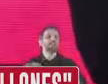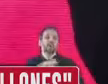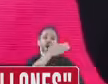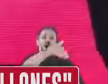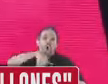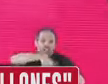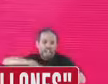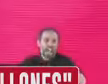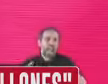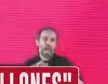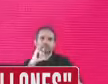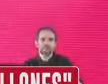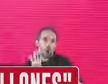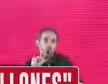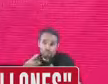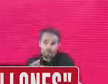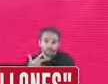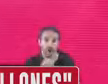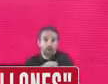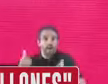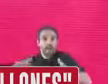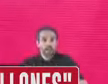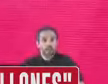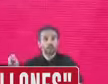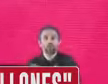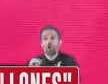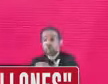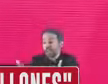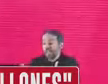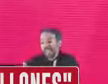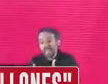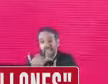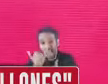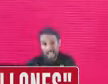obviamente que podéis vacunar más rápido porque están todos más cerca